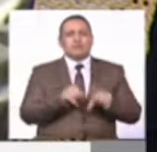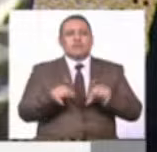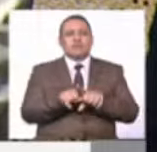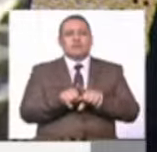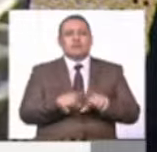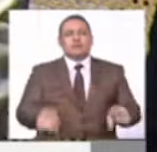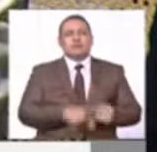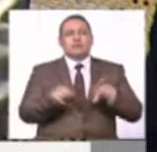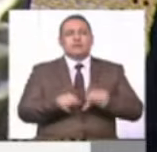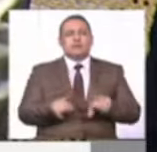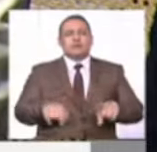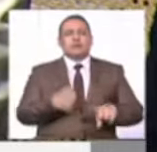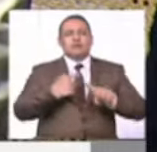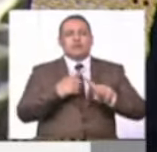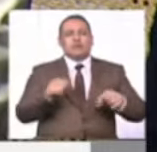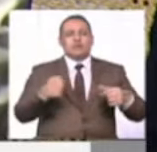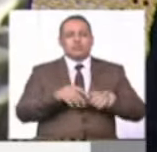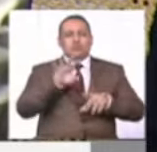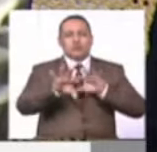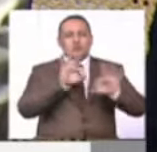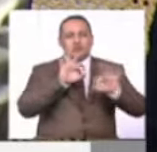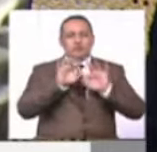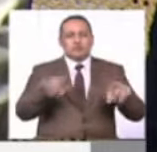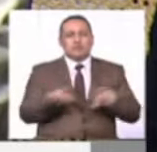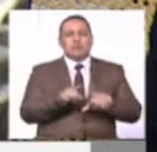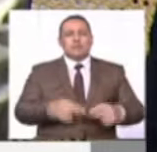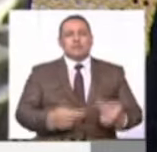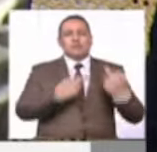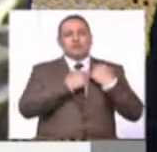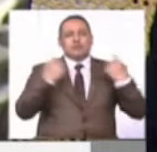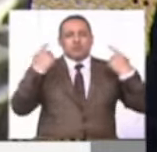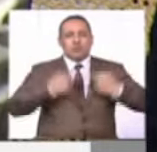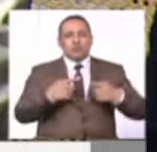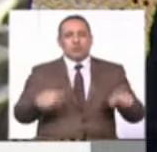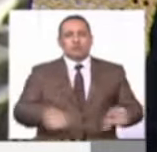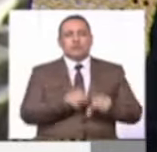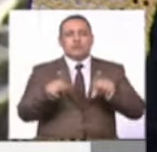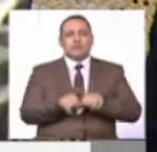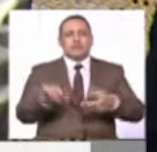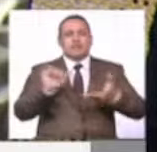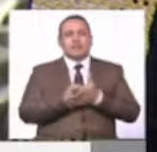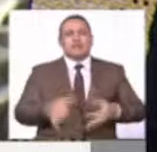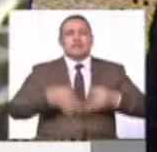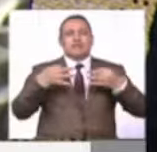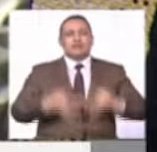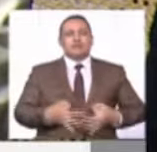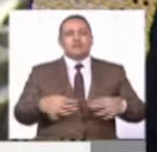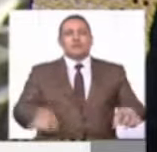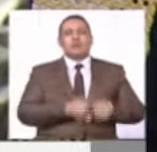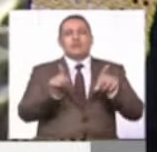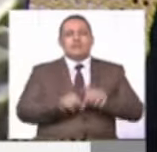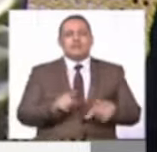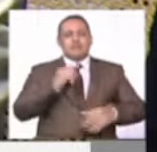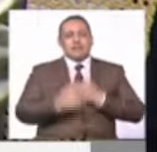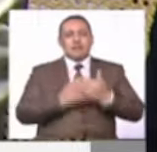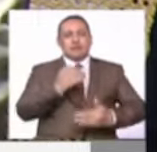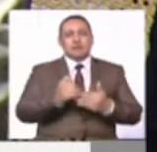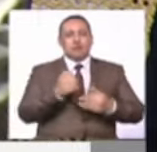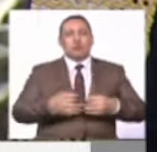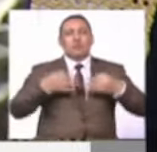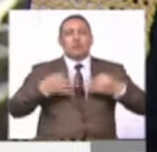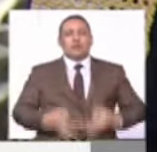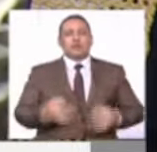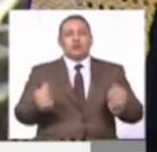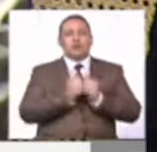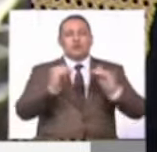nuestros procesos de selección y nombramiento así como los de ratificación se han llevado a cabo cumpliendo